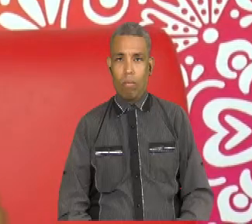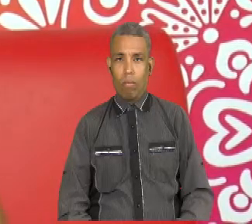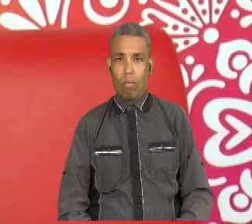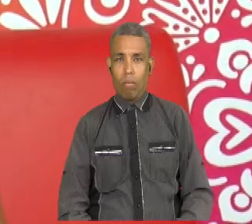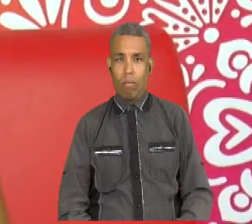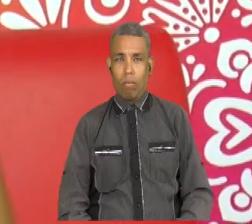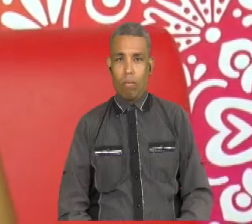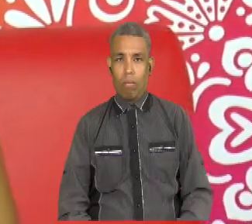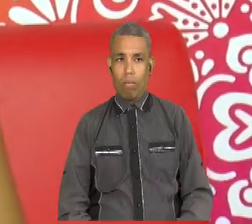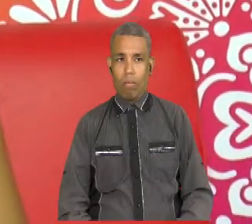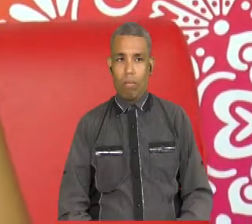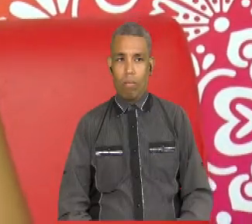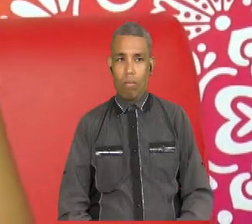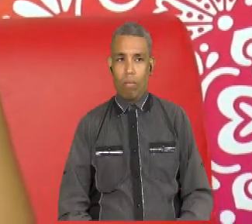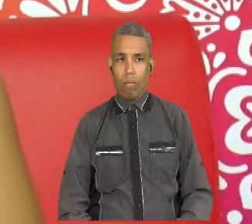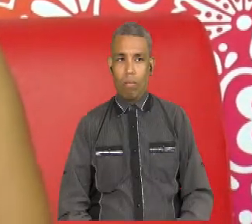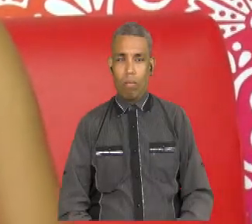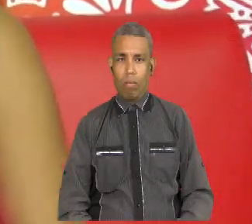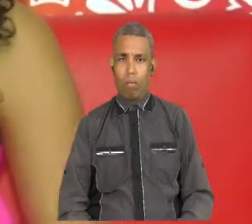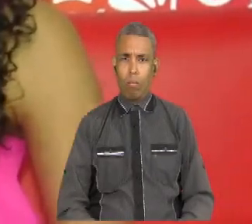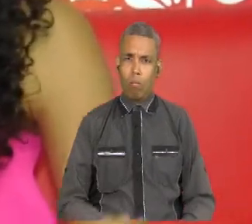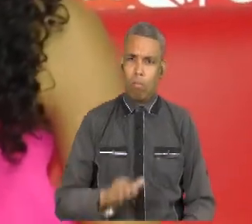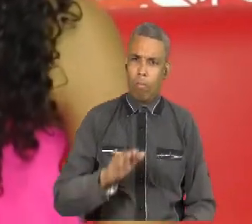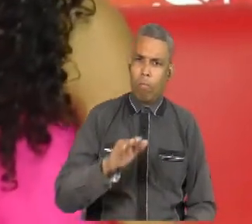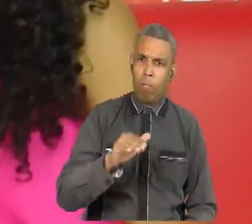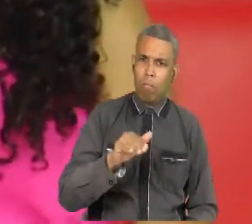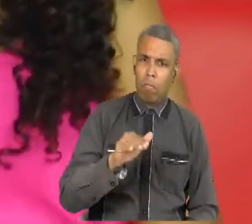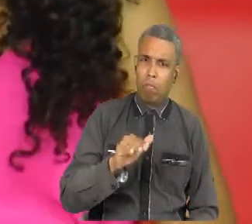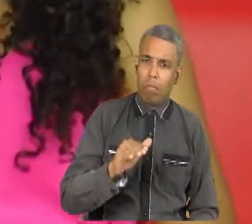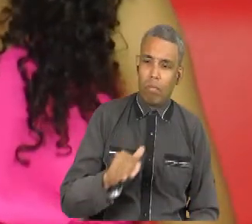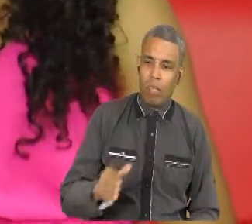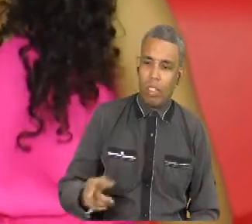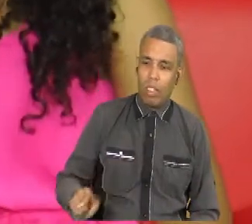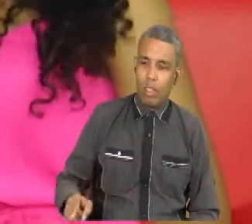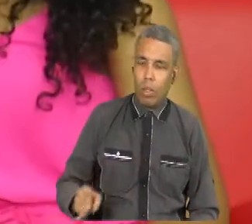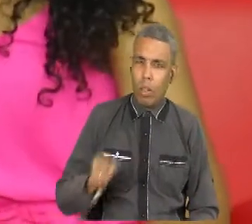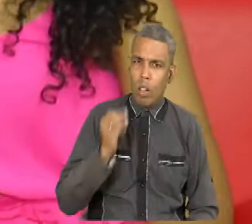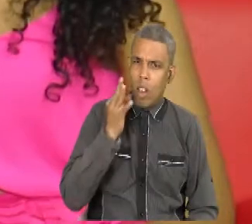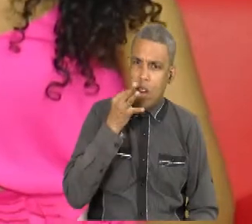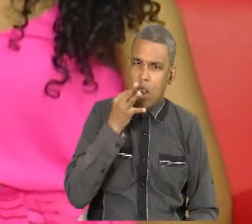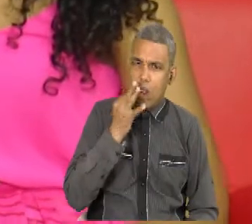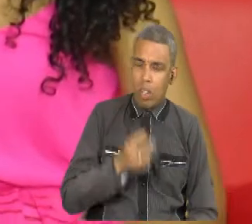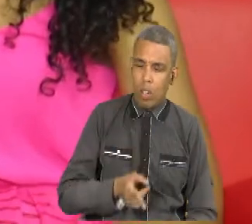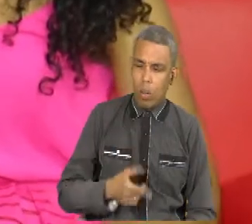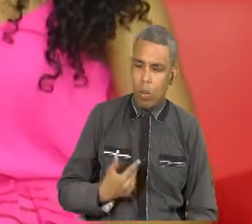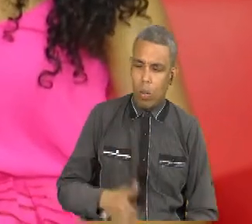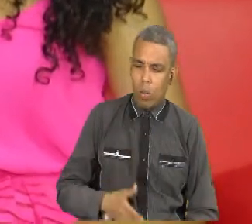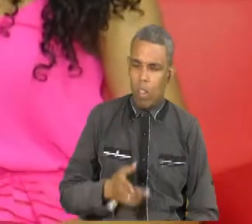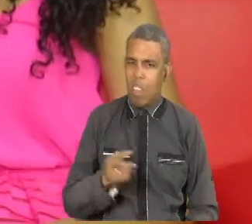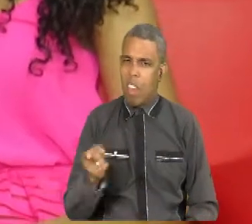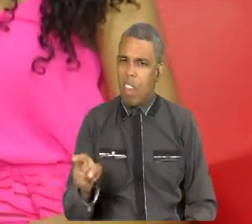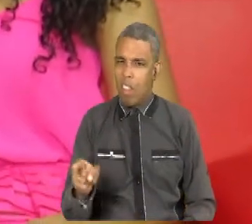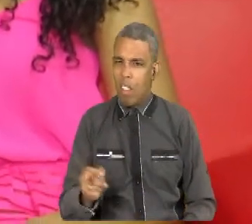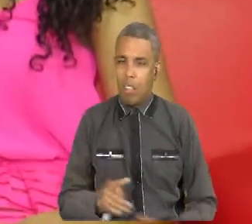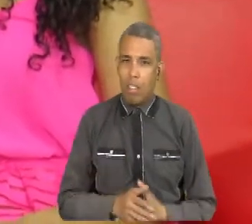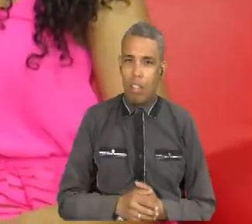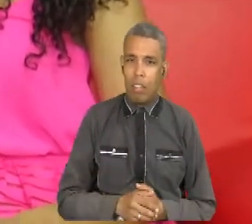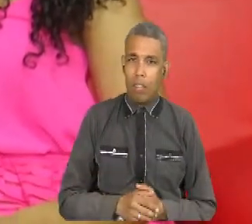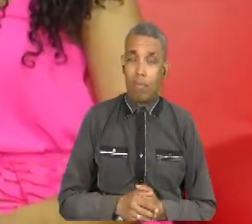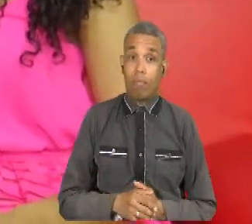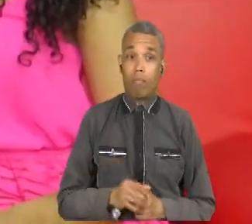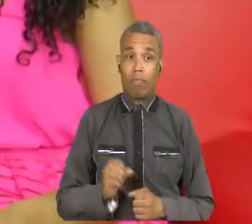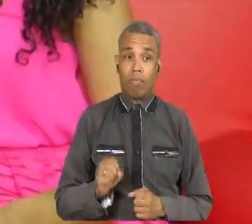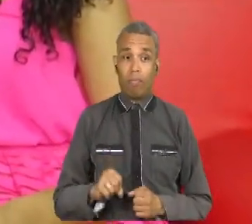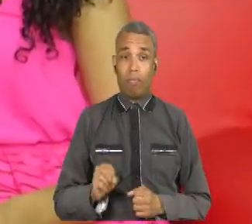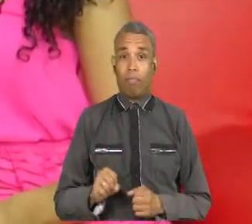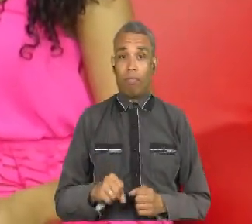eso que está ahí, que se ve tan delicioso, ¿qué es? Bueno, Kiara, yo quiero comentarte a ti y a todos nuestros televidentes que nosotros estamos en la cervecería. Son